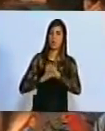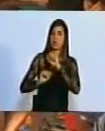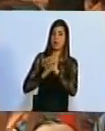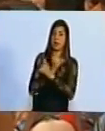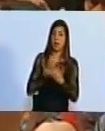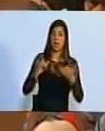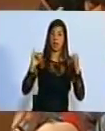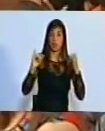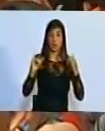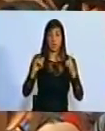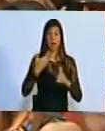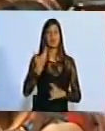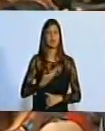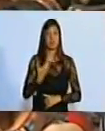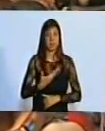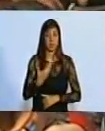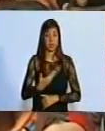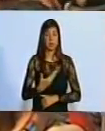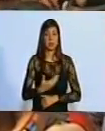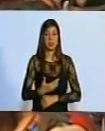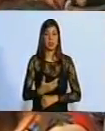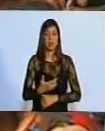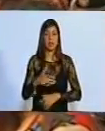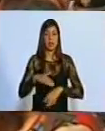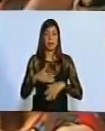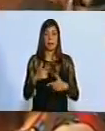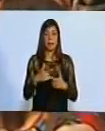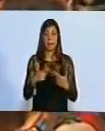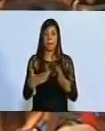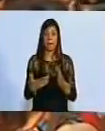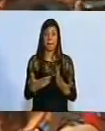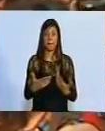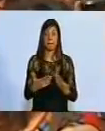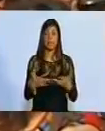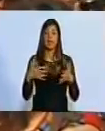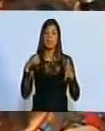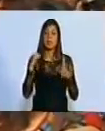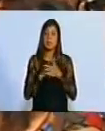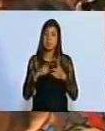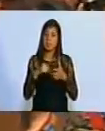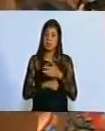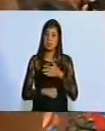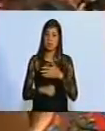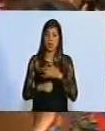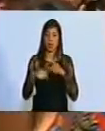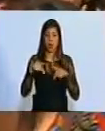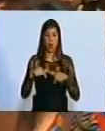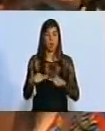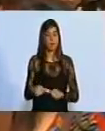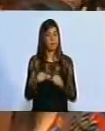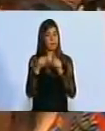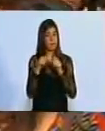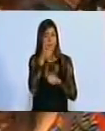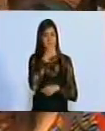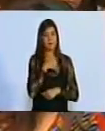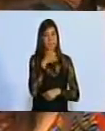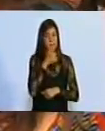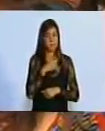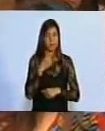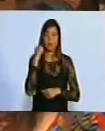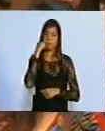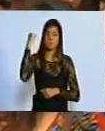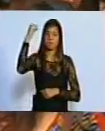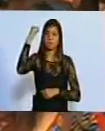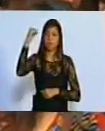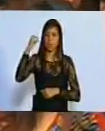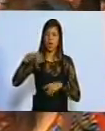libertad. Es importante pues que esta lucha que hoy mantenemos, el reclamo de